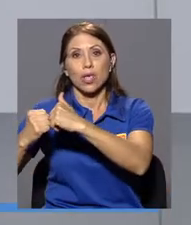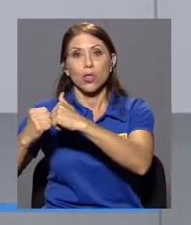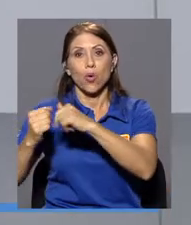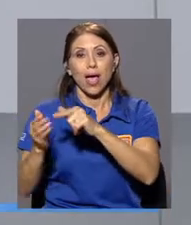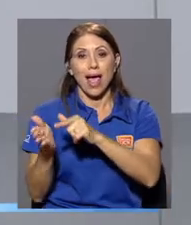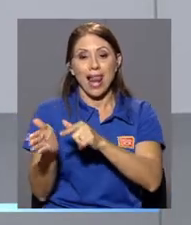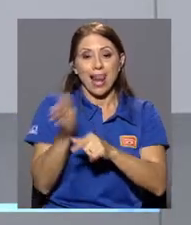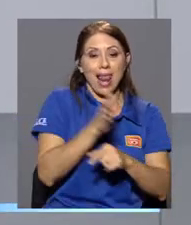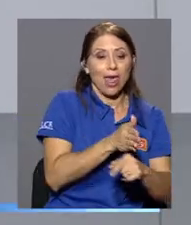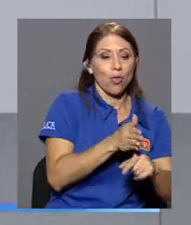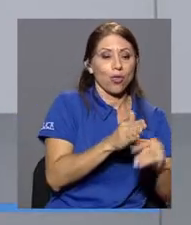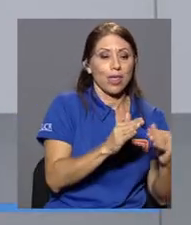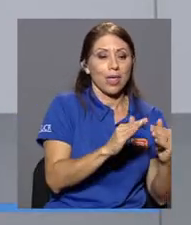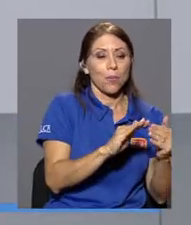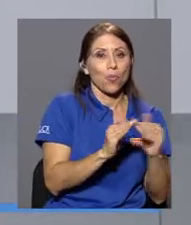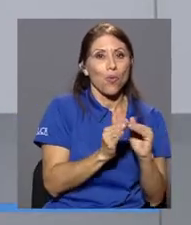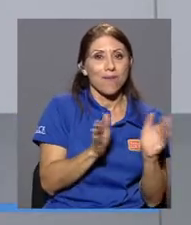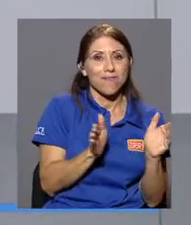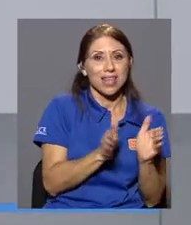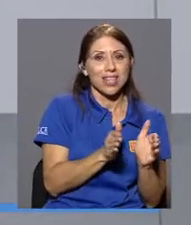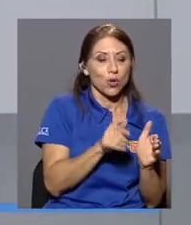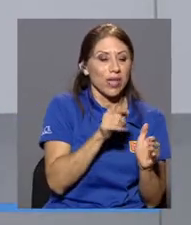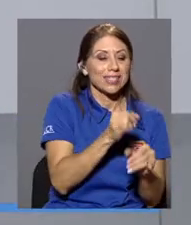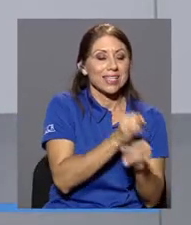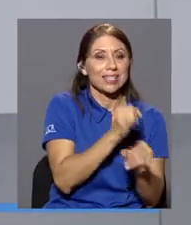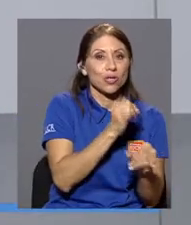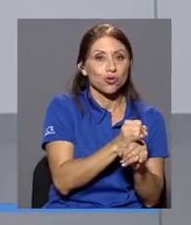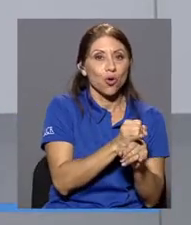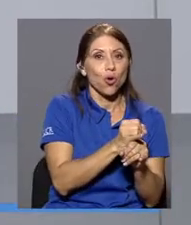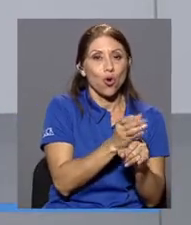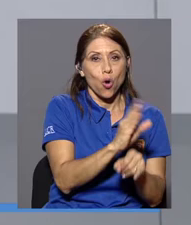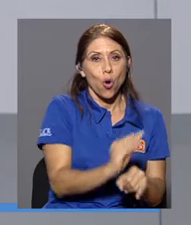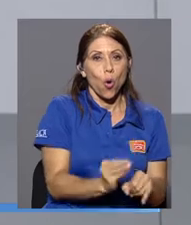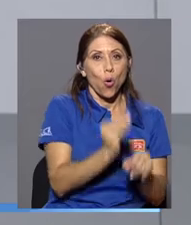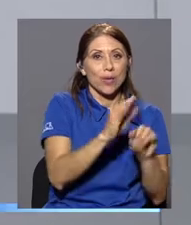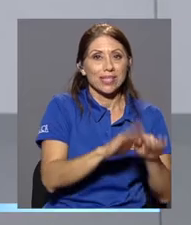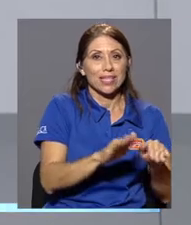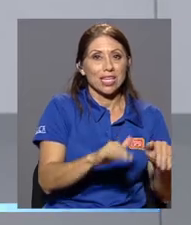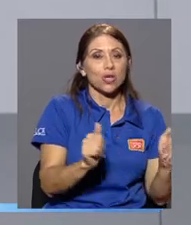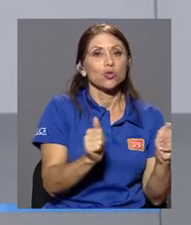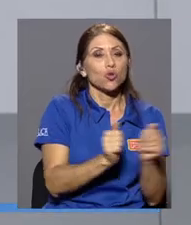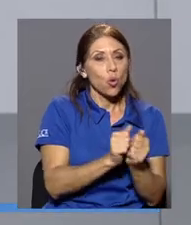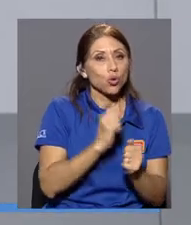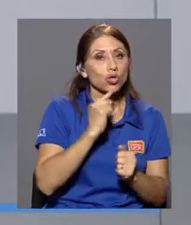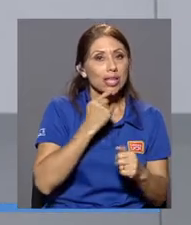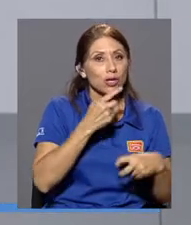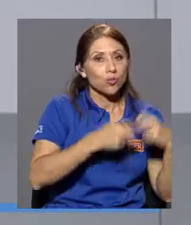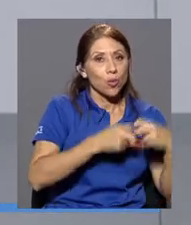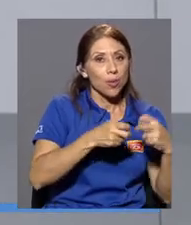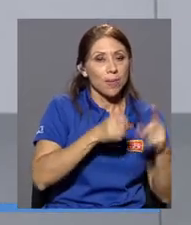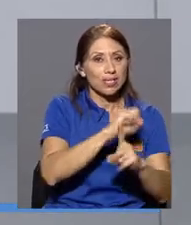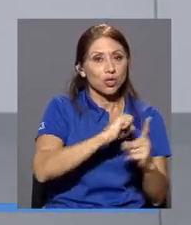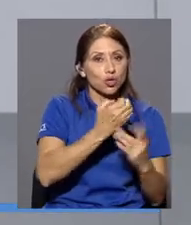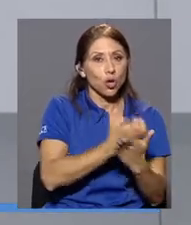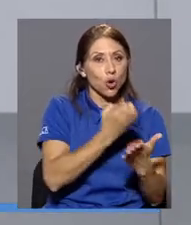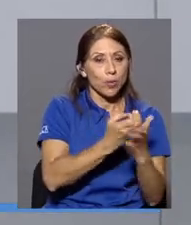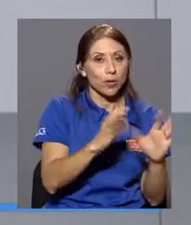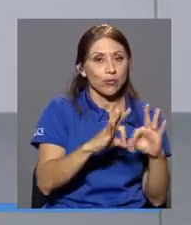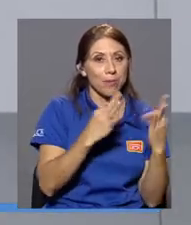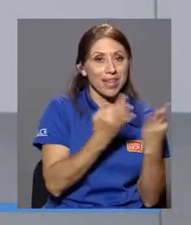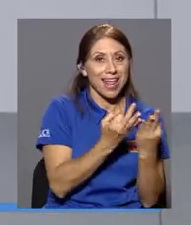institución en la que se albergan jóvenes, niños, con serios problemas socioeconómicos,